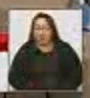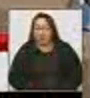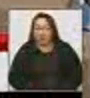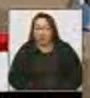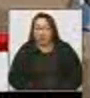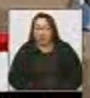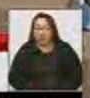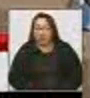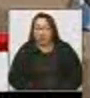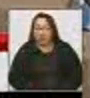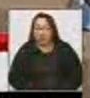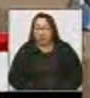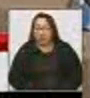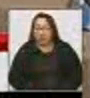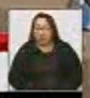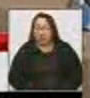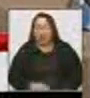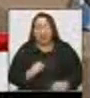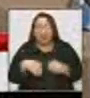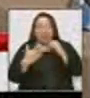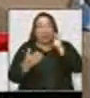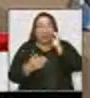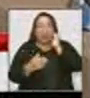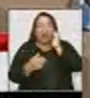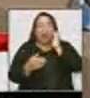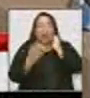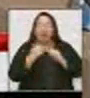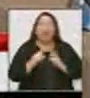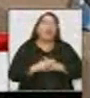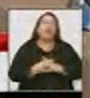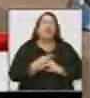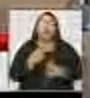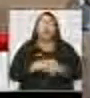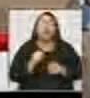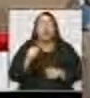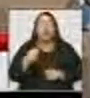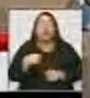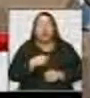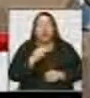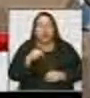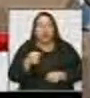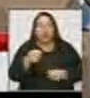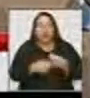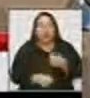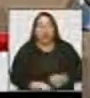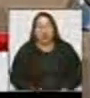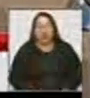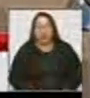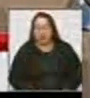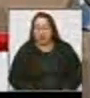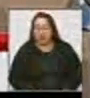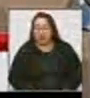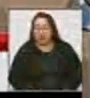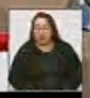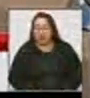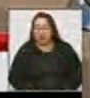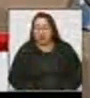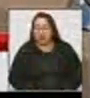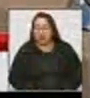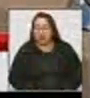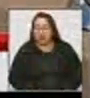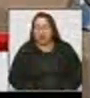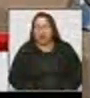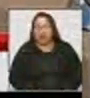Y lo que sí saludo, y era lo que me refería al inicio, es que si bien estamos planteando la ampliación, estamos